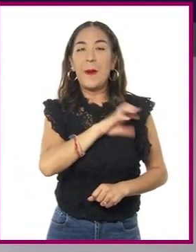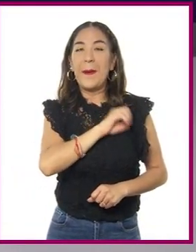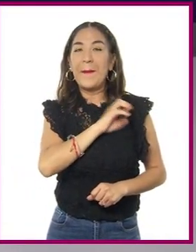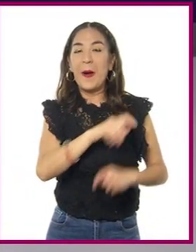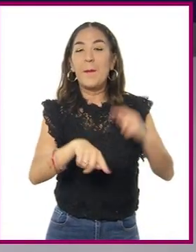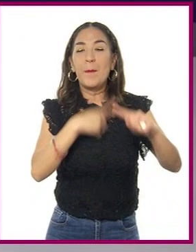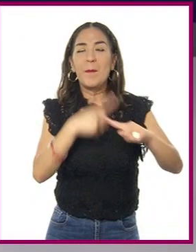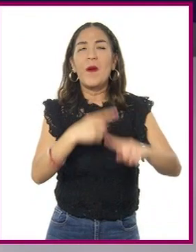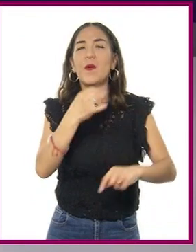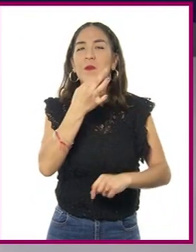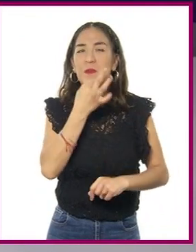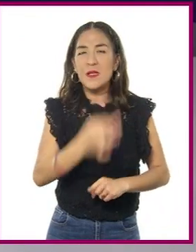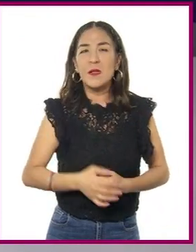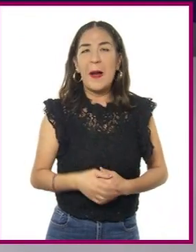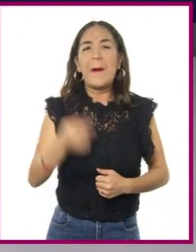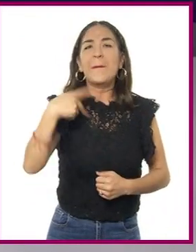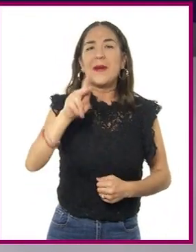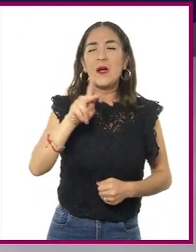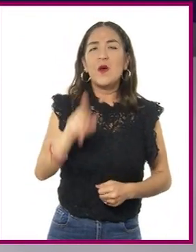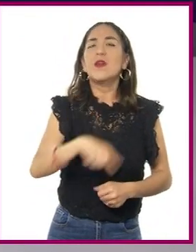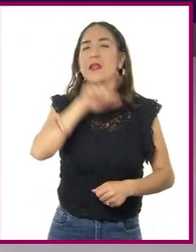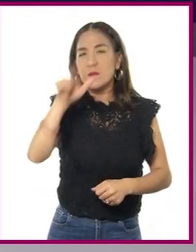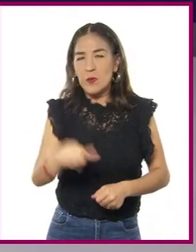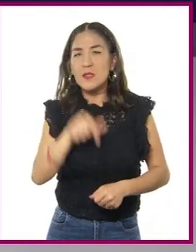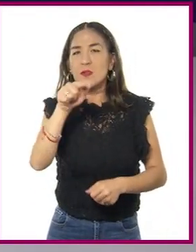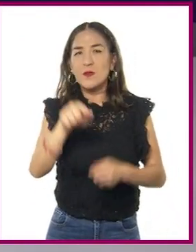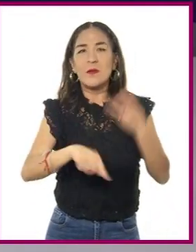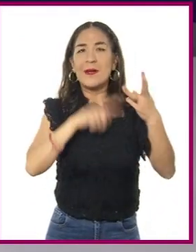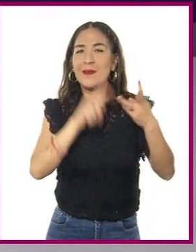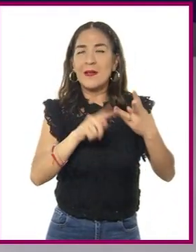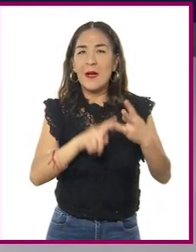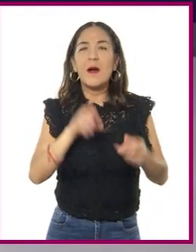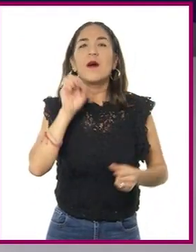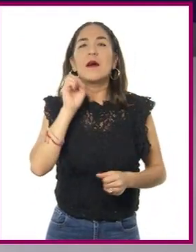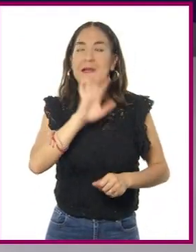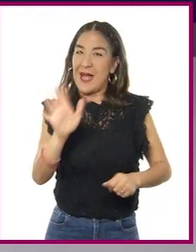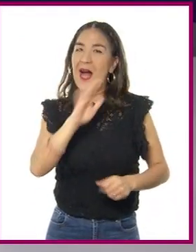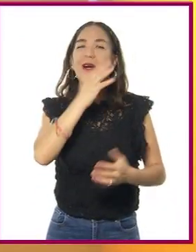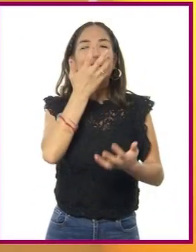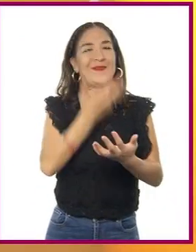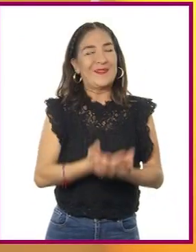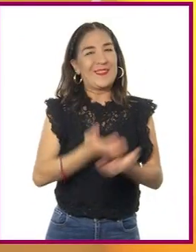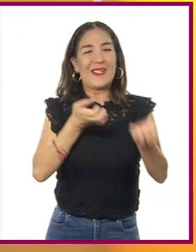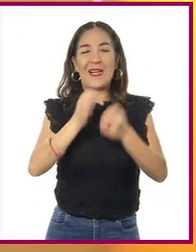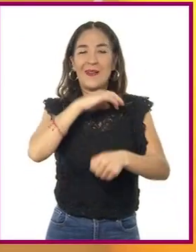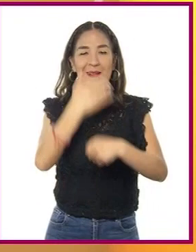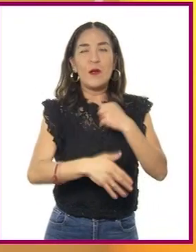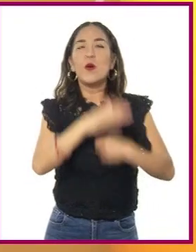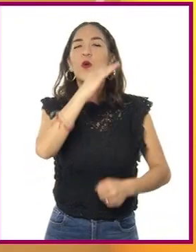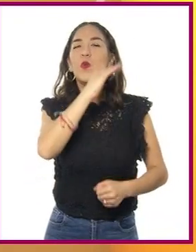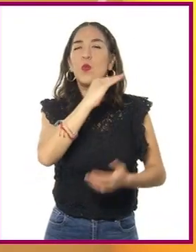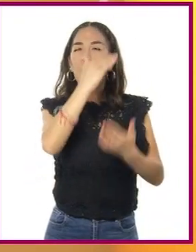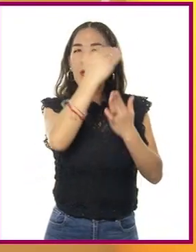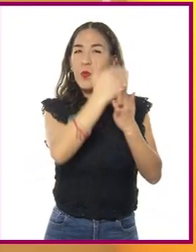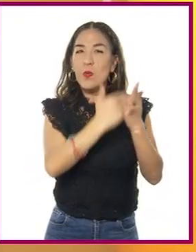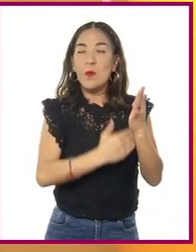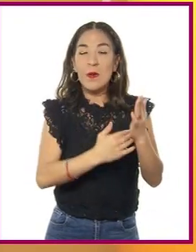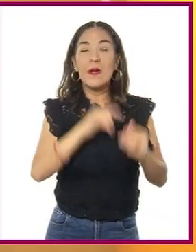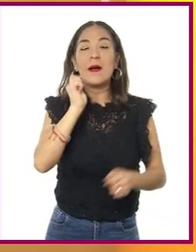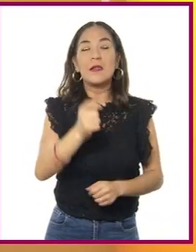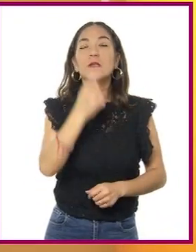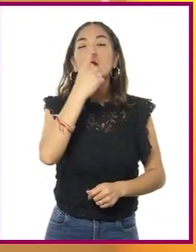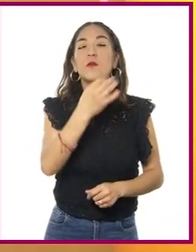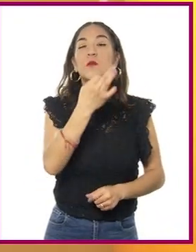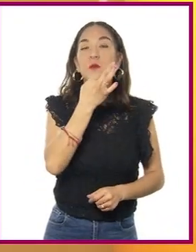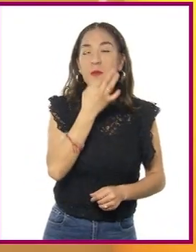Leslie, pero en la tercera toma, ¿de cuánto fue tu frecuencia cardíaca? Mi frecuencia bajó porque se esperó 1 minuto